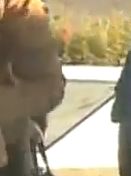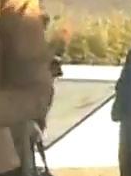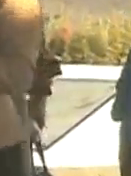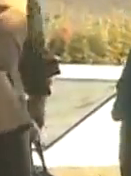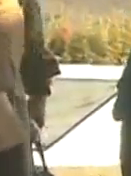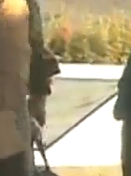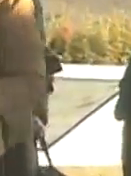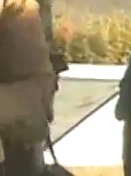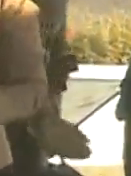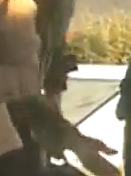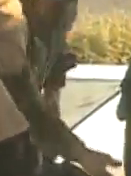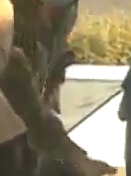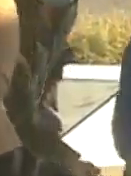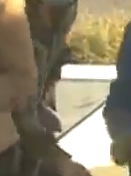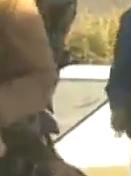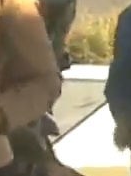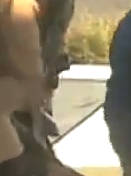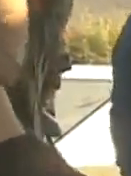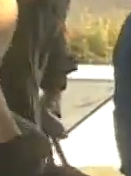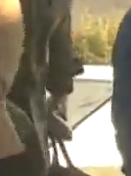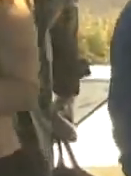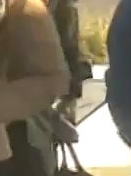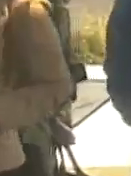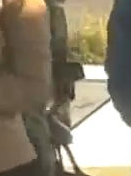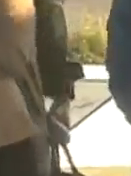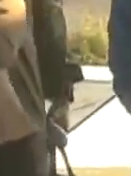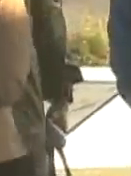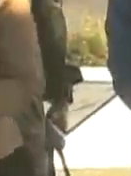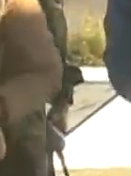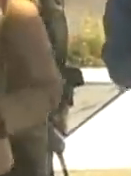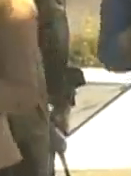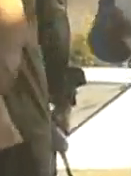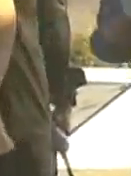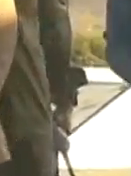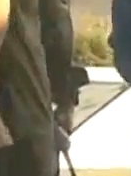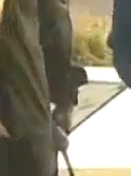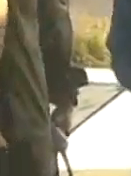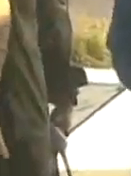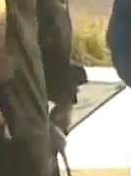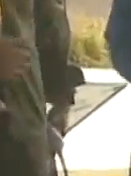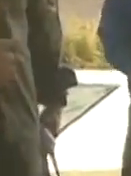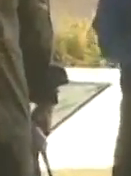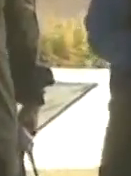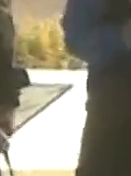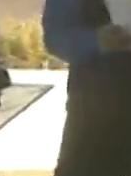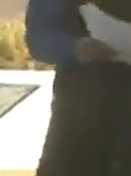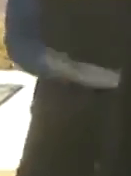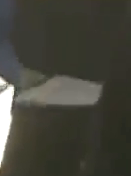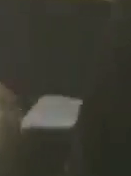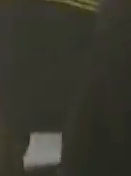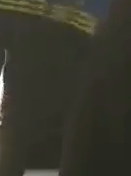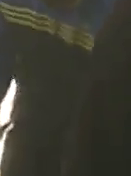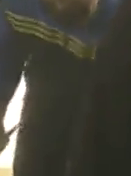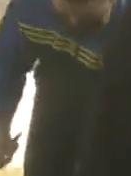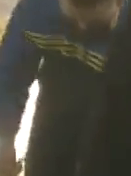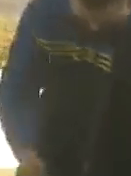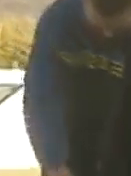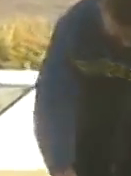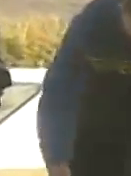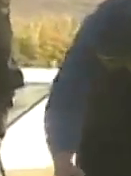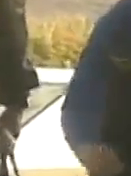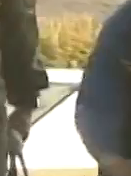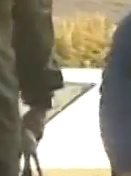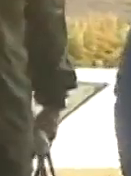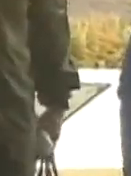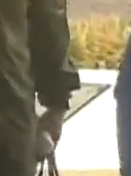independencia en nuestra América e historia geopolítica del siglo XXI, donde además se habló del imperialismo y el antiimperialismo, la historia de la